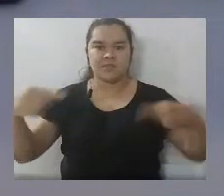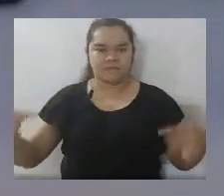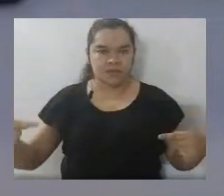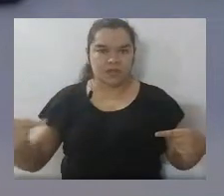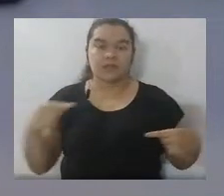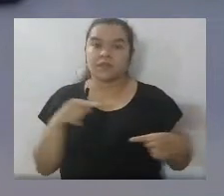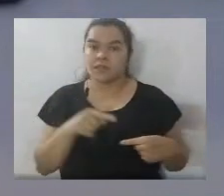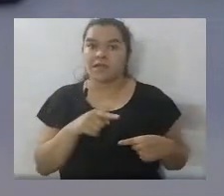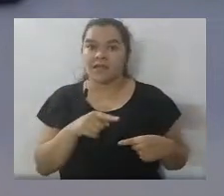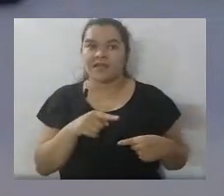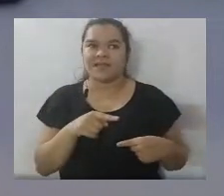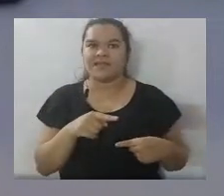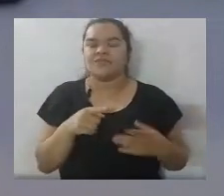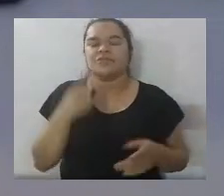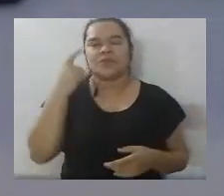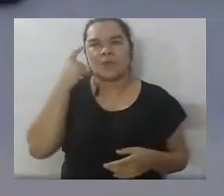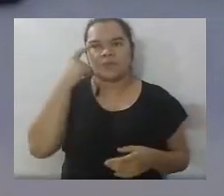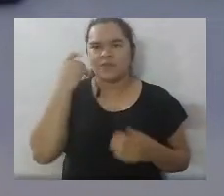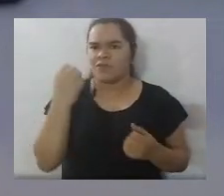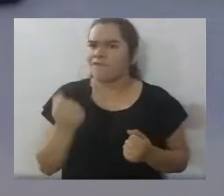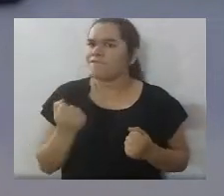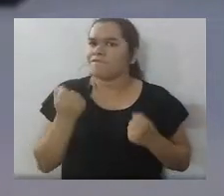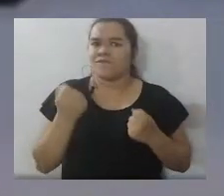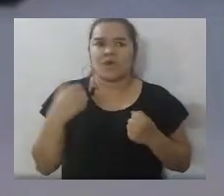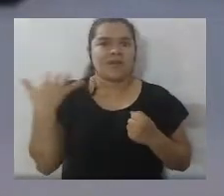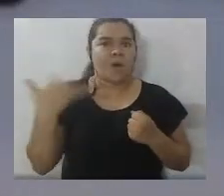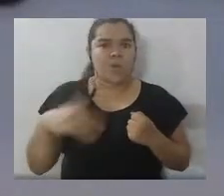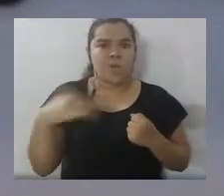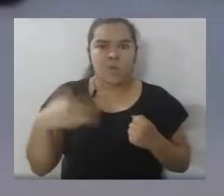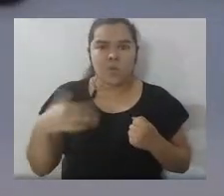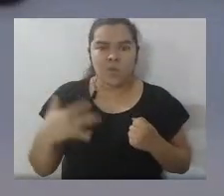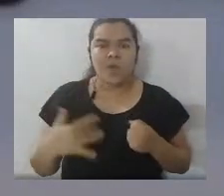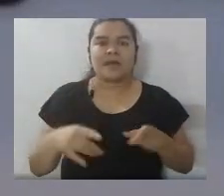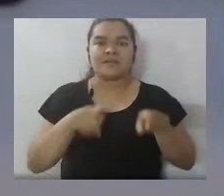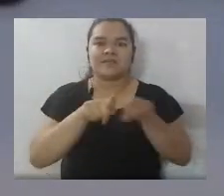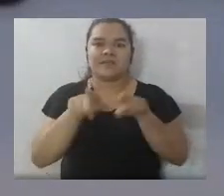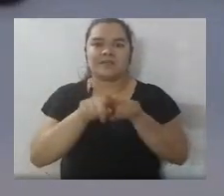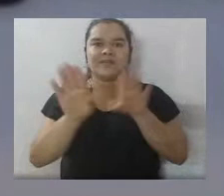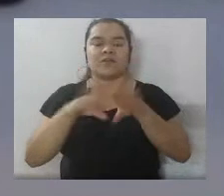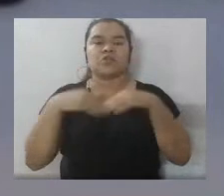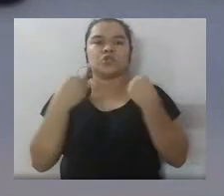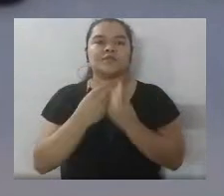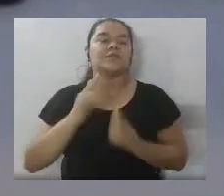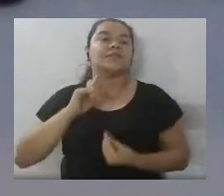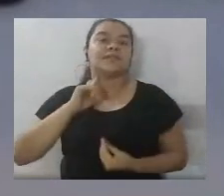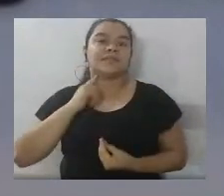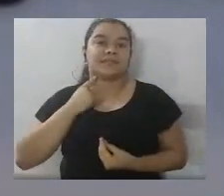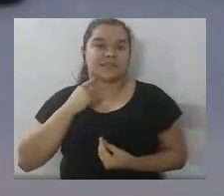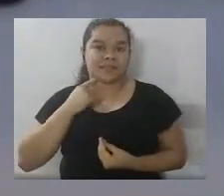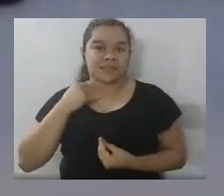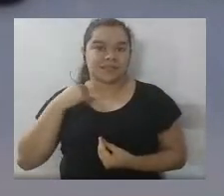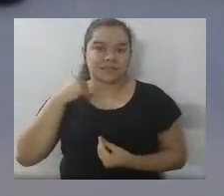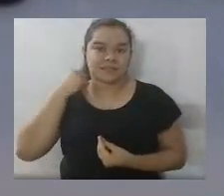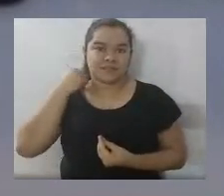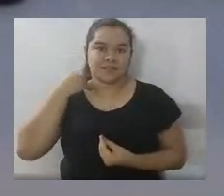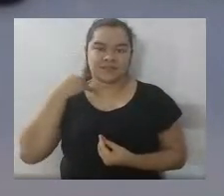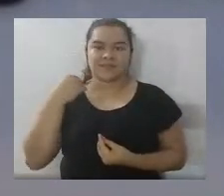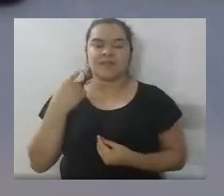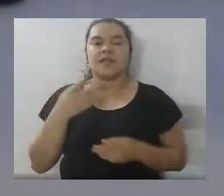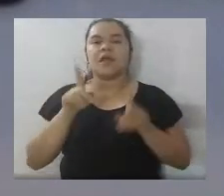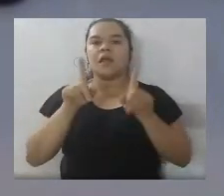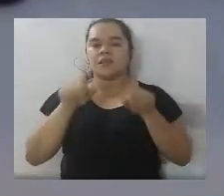que la enriquece y la potencia. Tenemos 13 carreras de grado, sin número de carreras